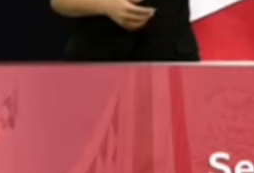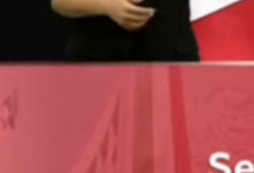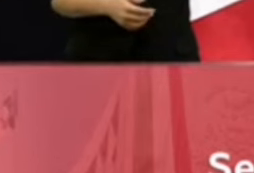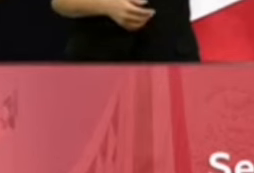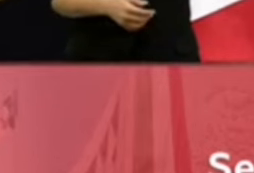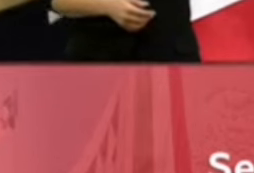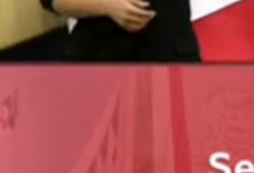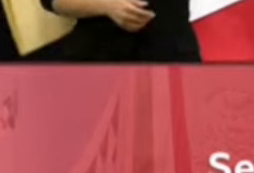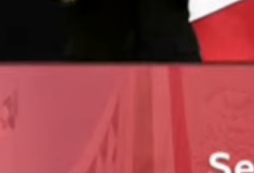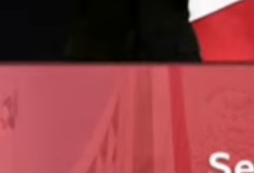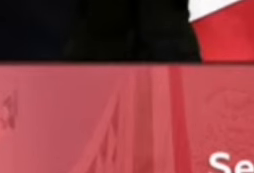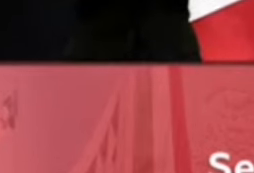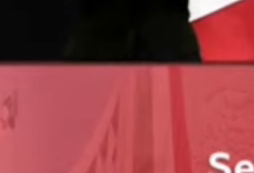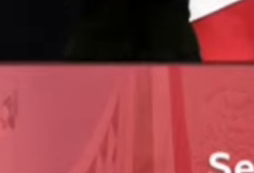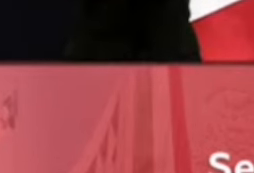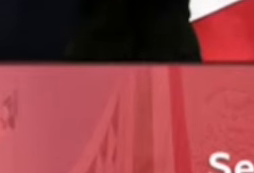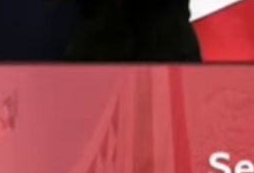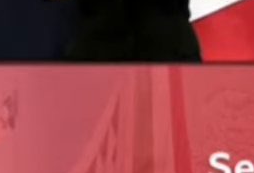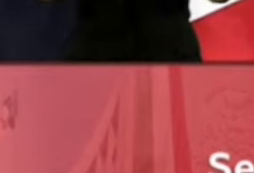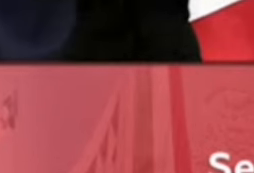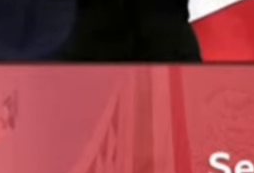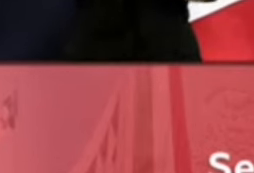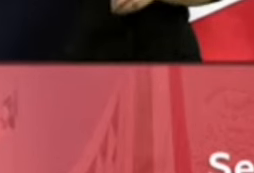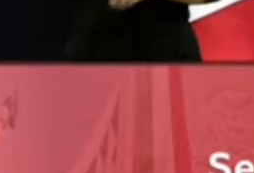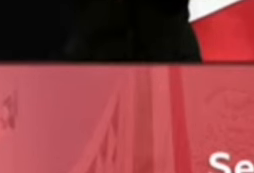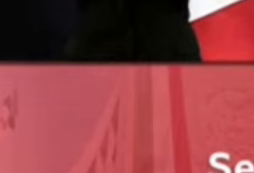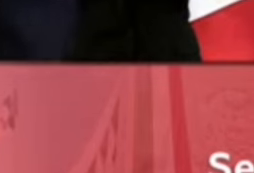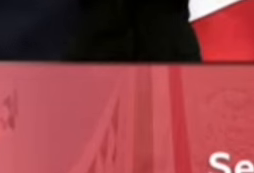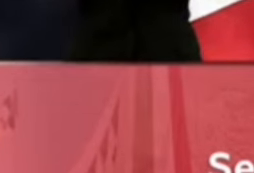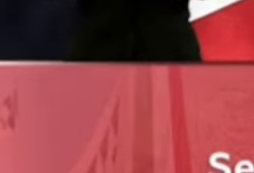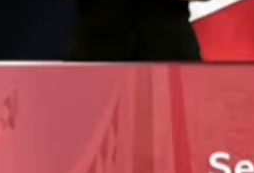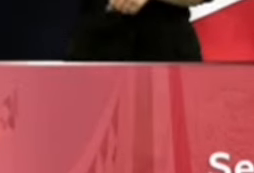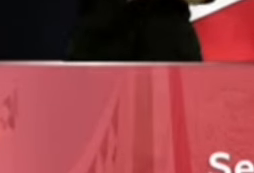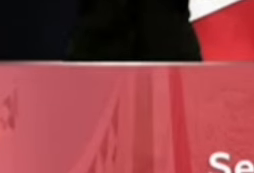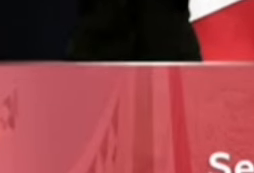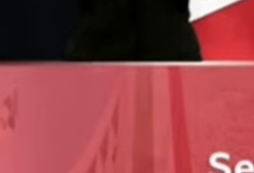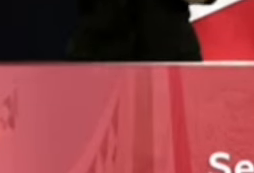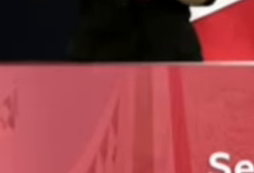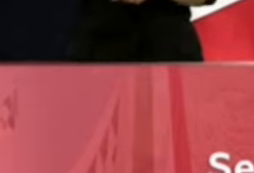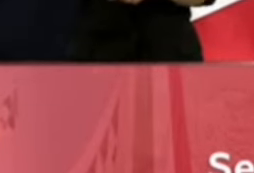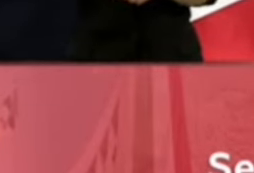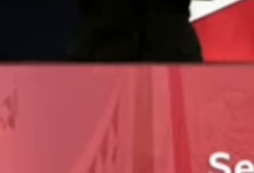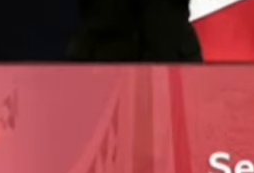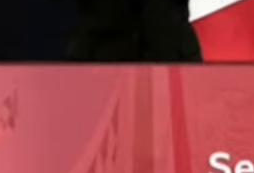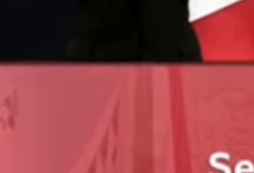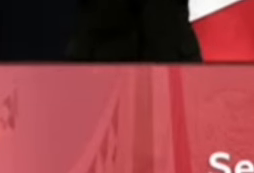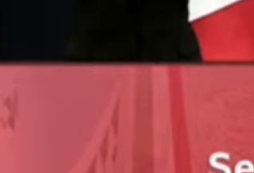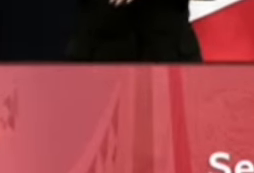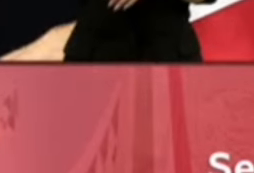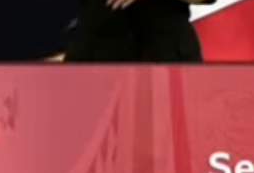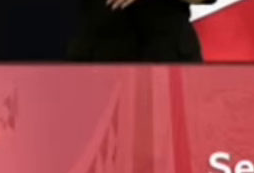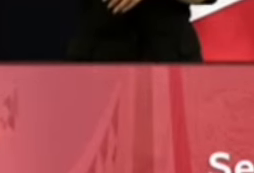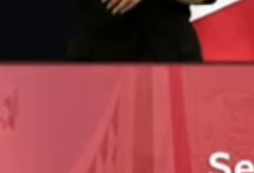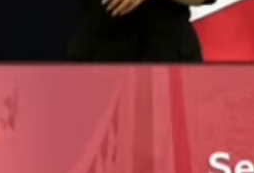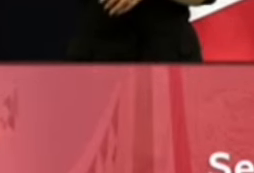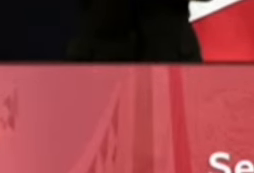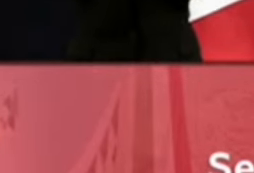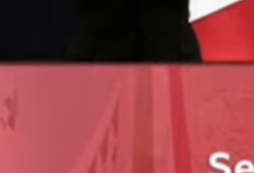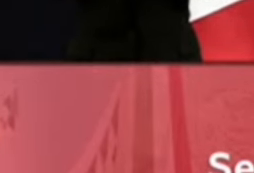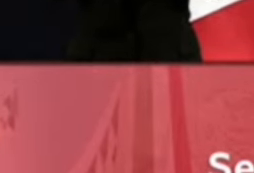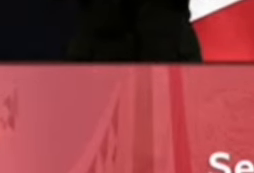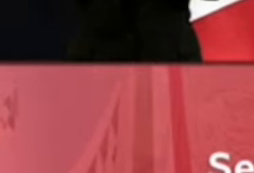Continuamos, compañeras y compañeros, los integrantes de la mesa directiva, suscribimos un pronunciamiento en relación con las declaraciones de un grupo